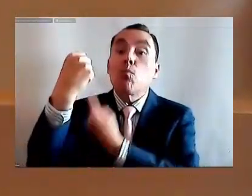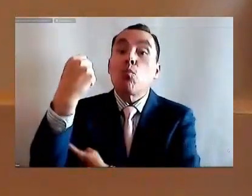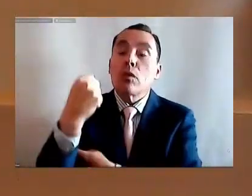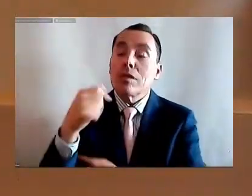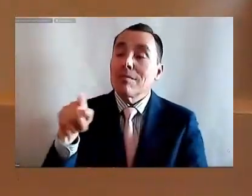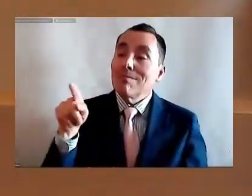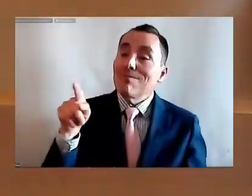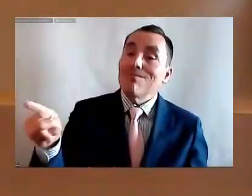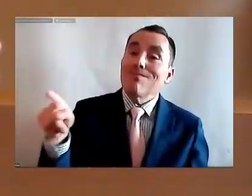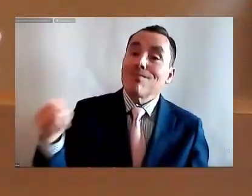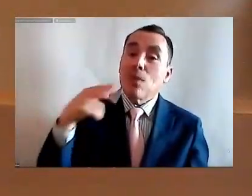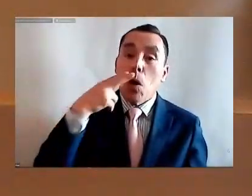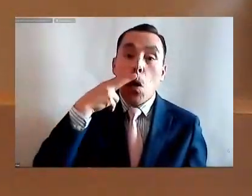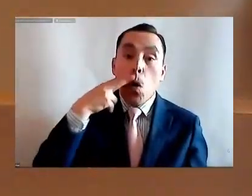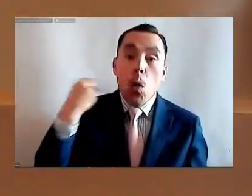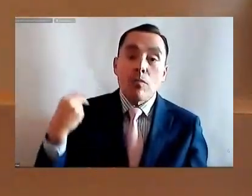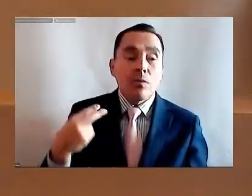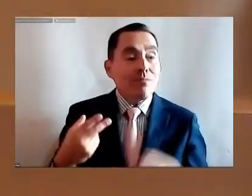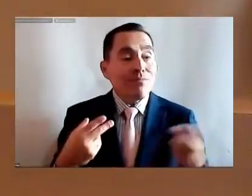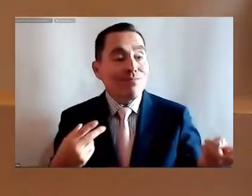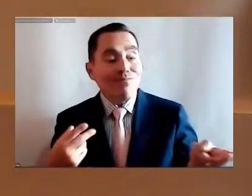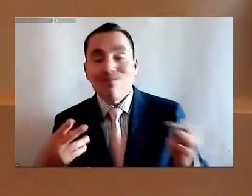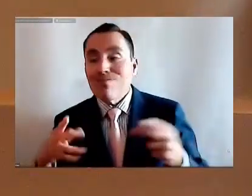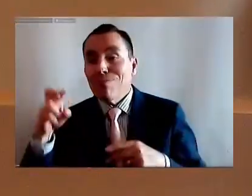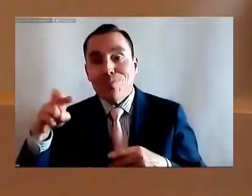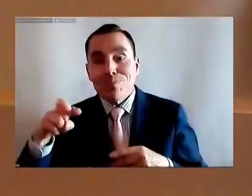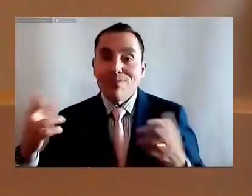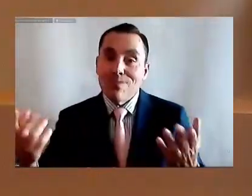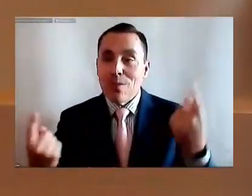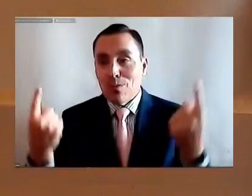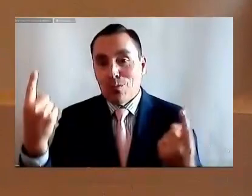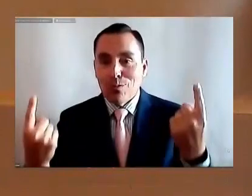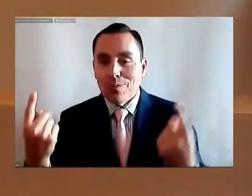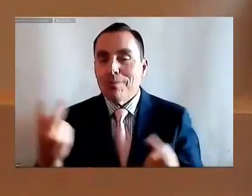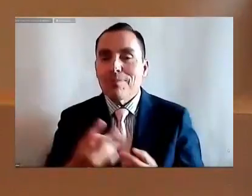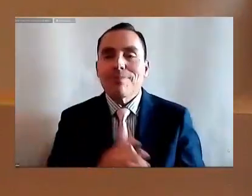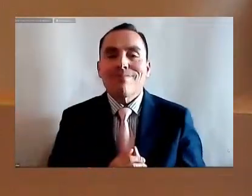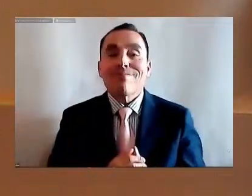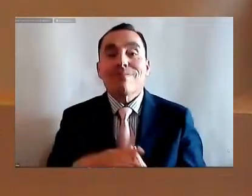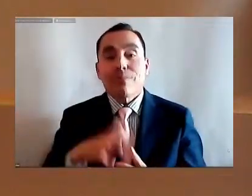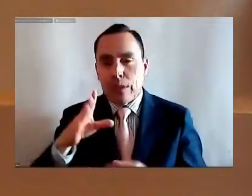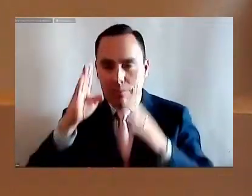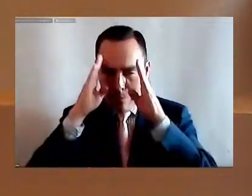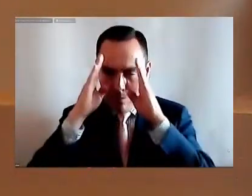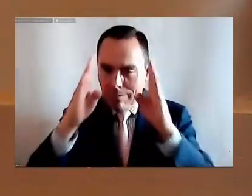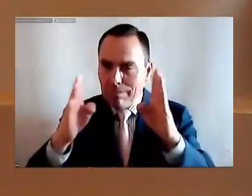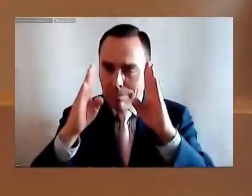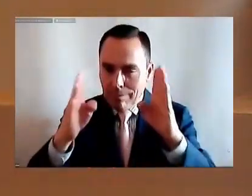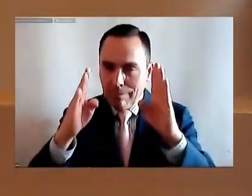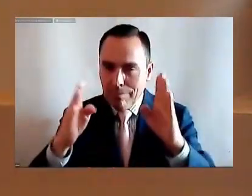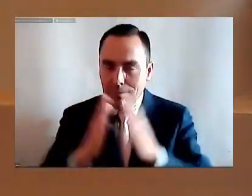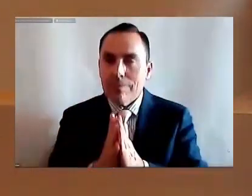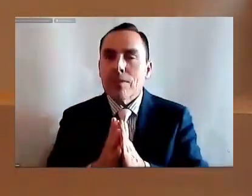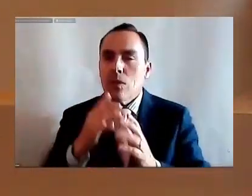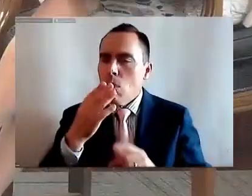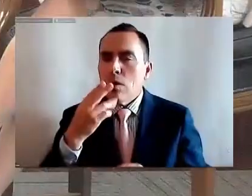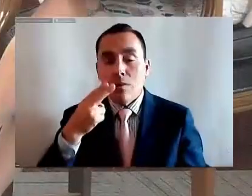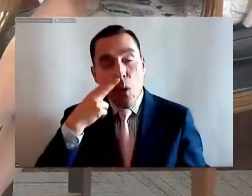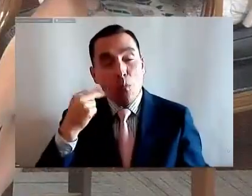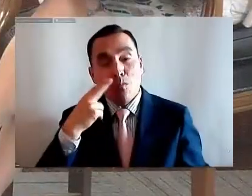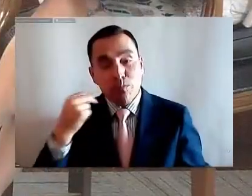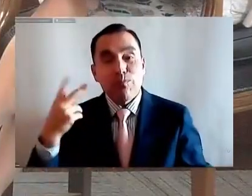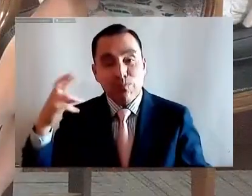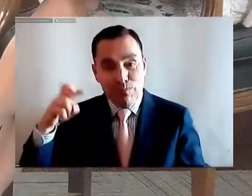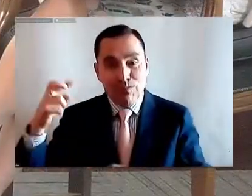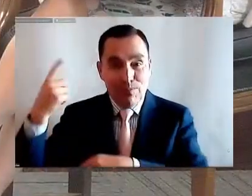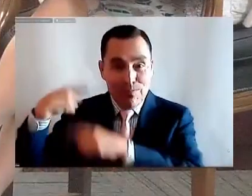en un caso del empleador, en otro caso del padre de familia, ¿no? Pero siempre con una visión relativamente patriarcal. Y respecto de las